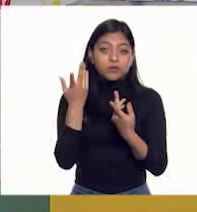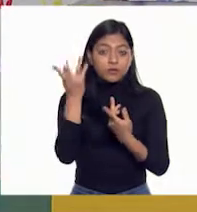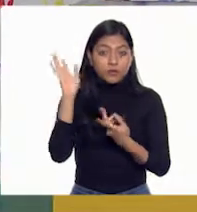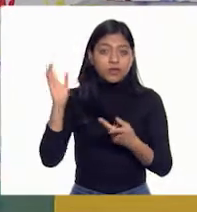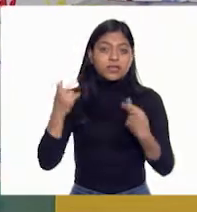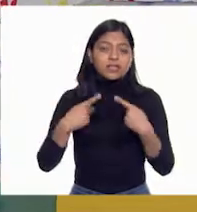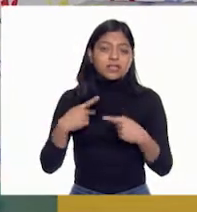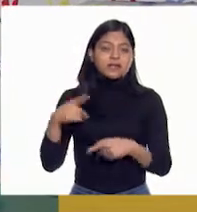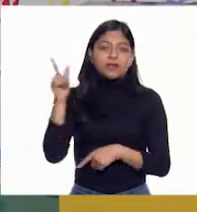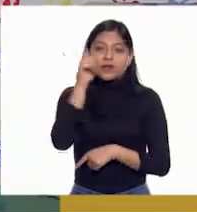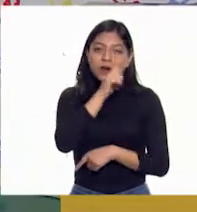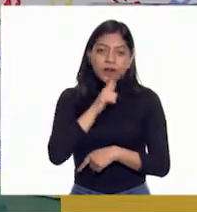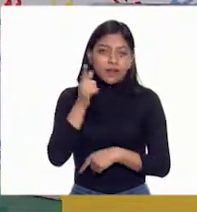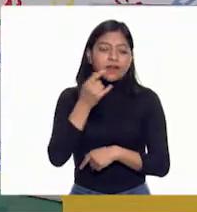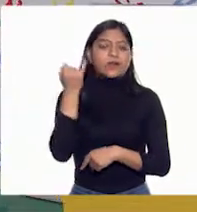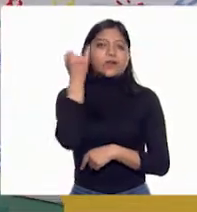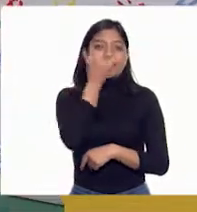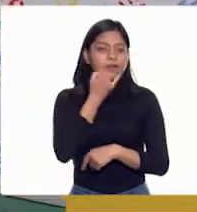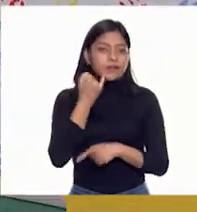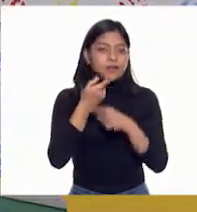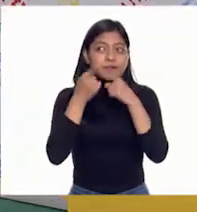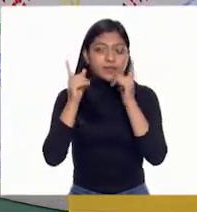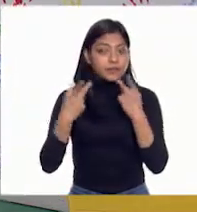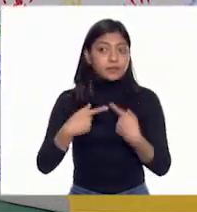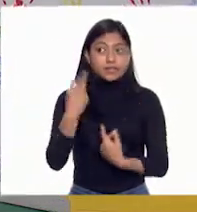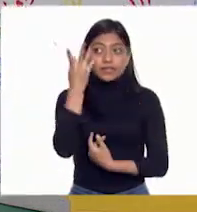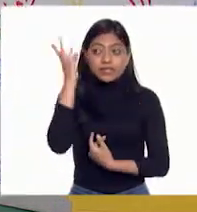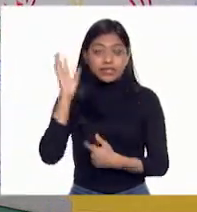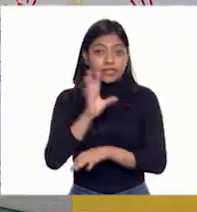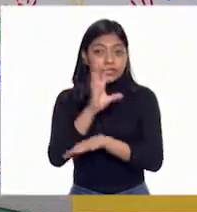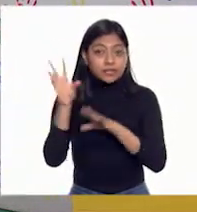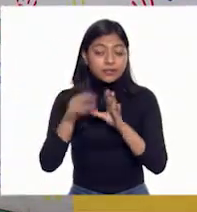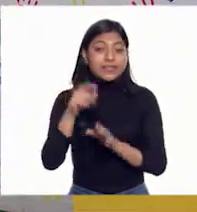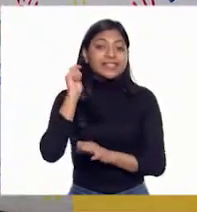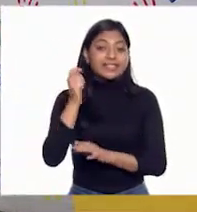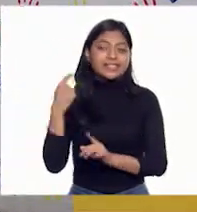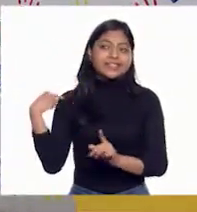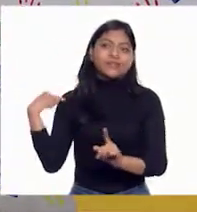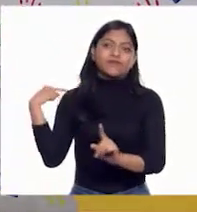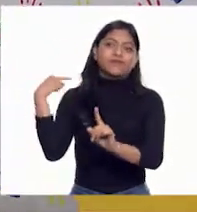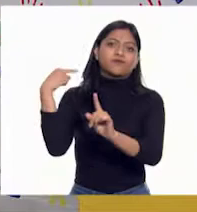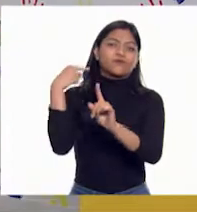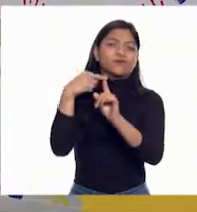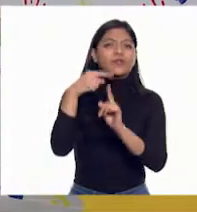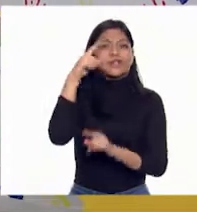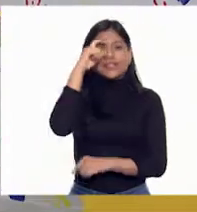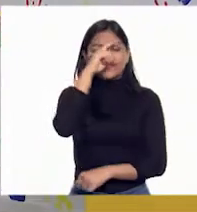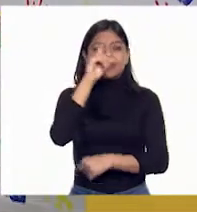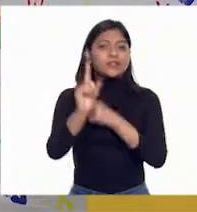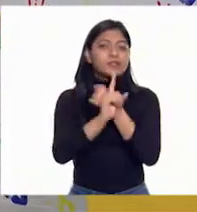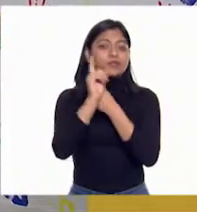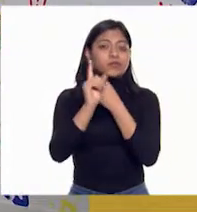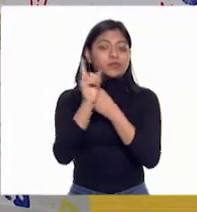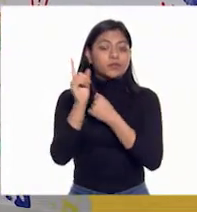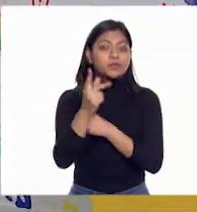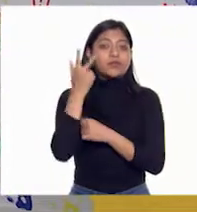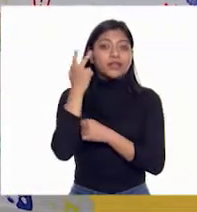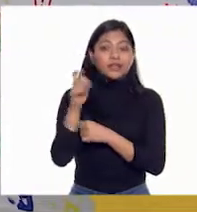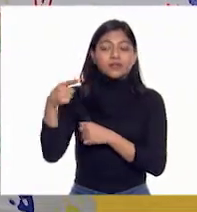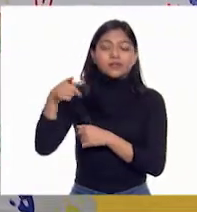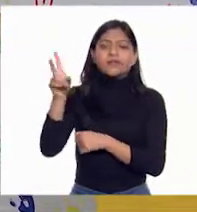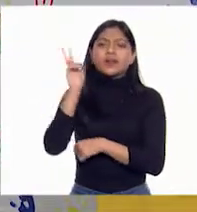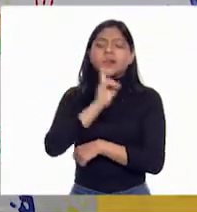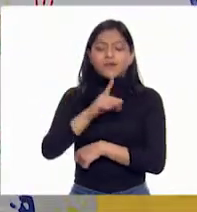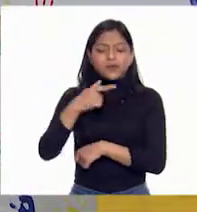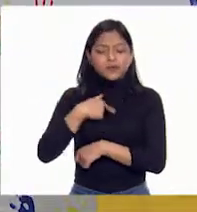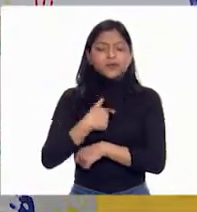de todas las lenguas del mundo, nos queda claro que enfrentamos un periodo muy difícil y que nos pusimos a prueba y